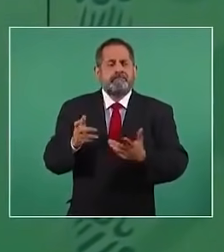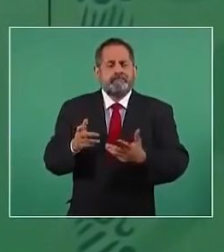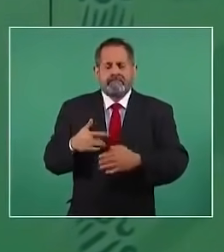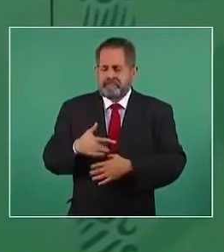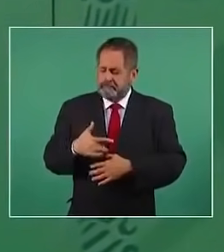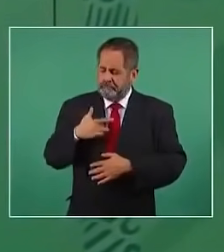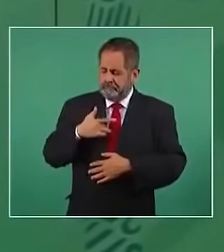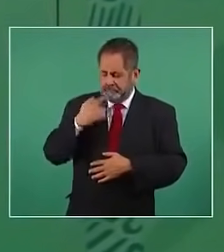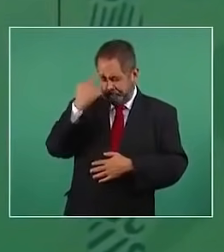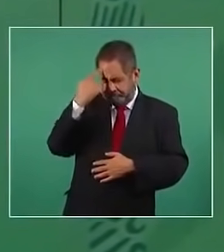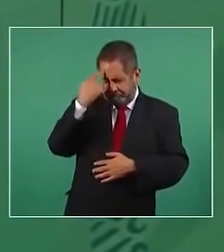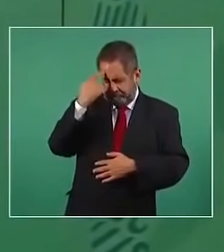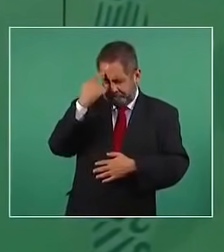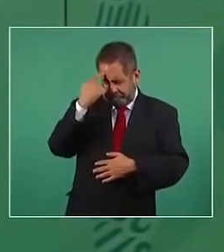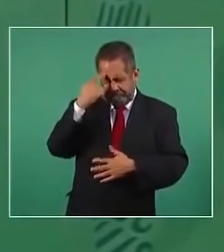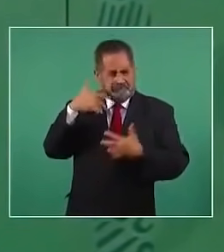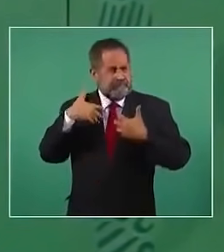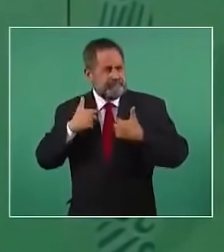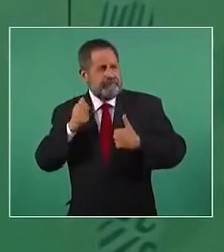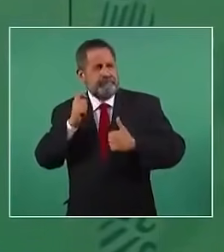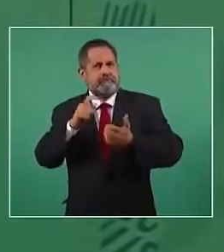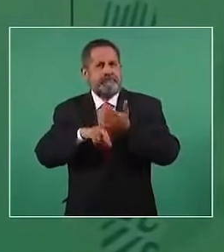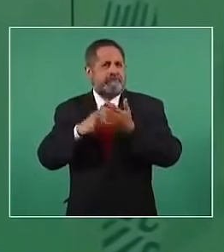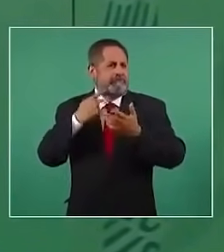conscientes y más politizados